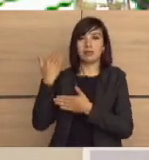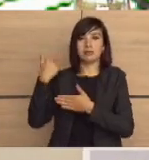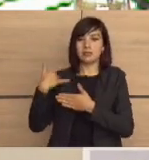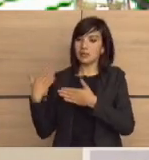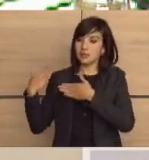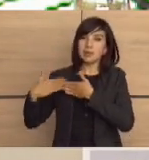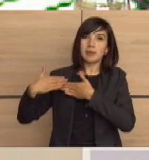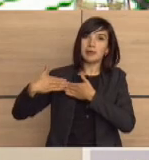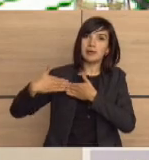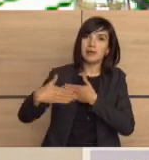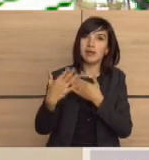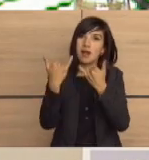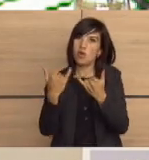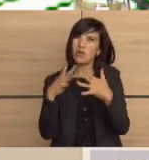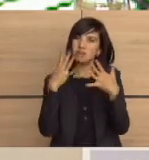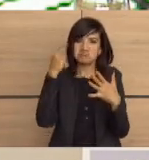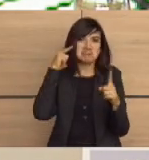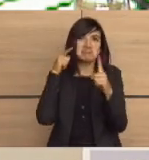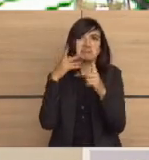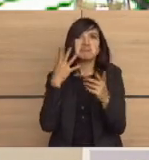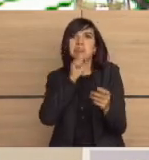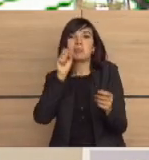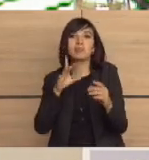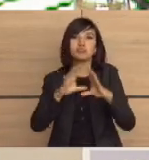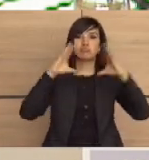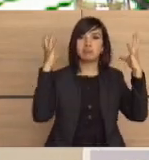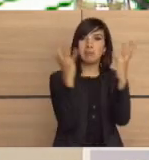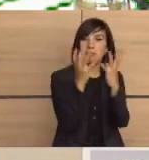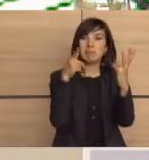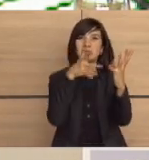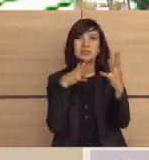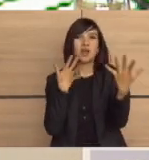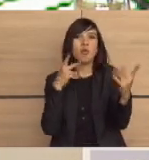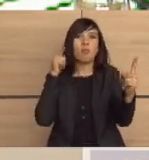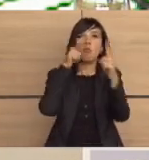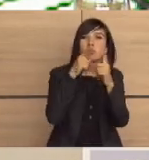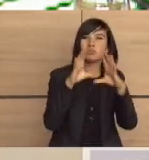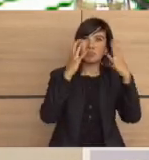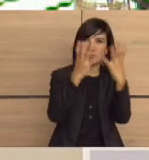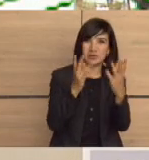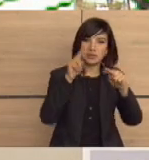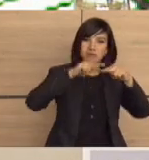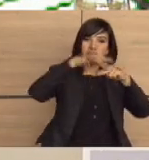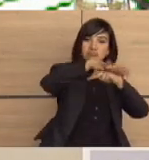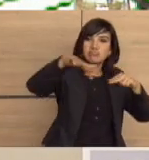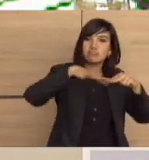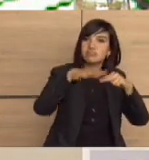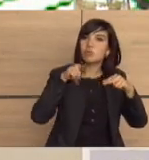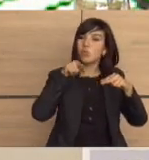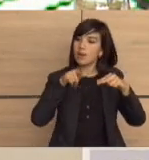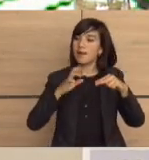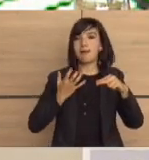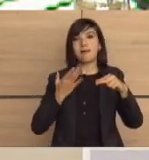sobre la responsabilidad ante el planeta. Eso hace que la ciudadanía, posiblemente, y esta sería la invitación a que